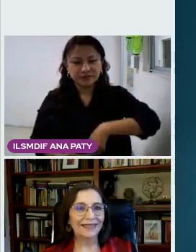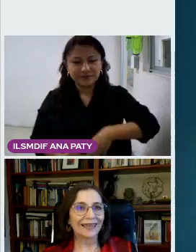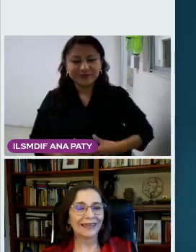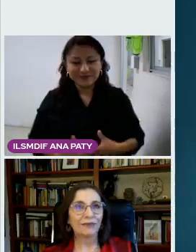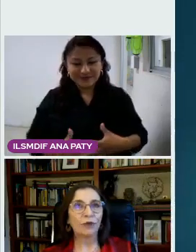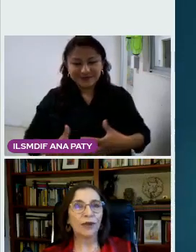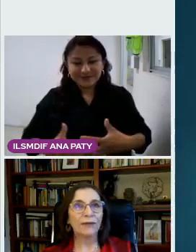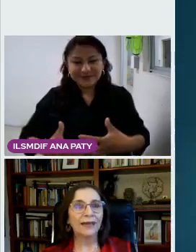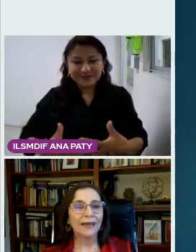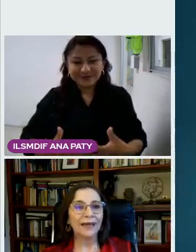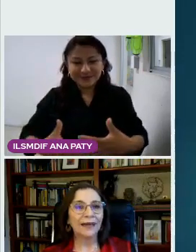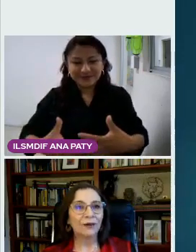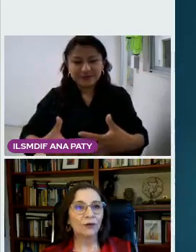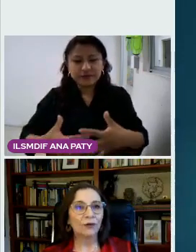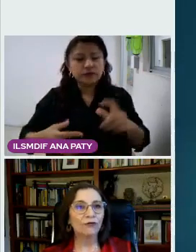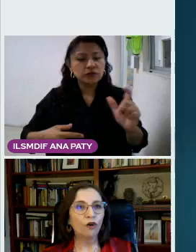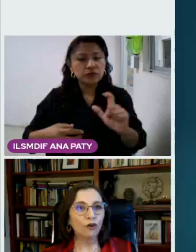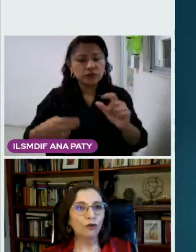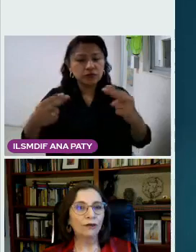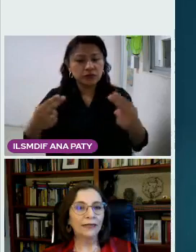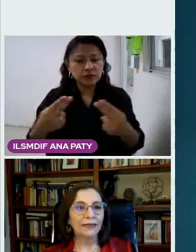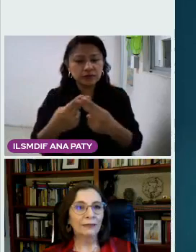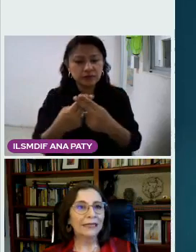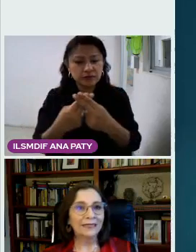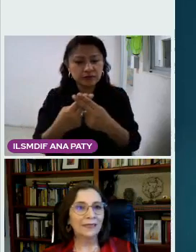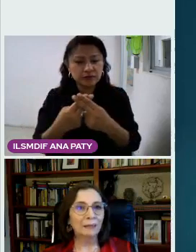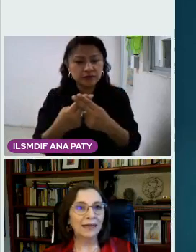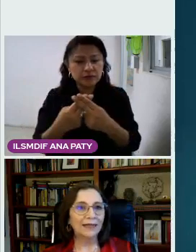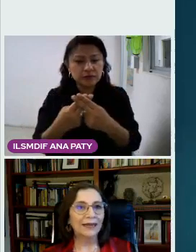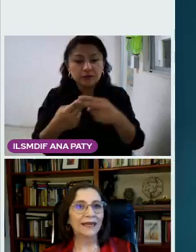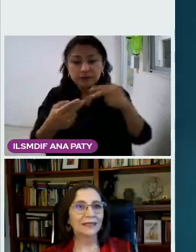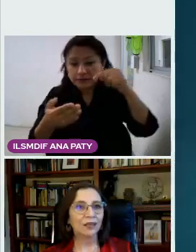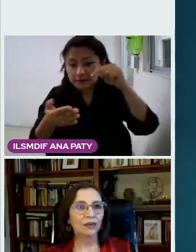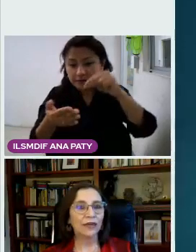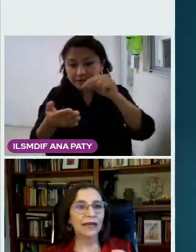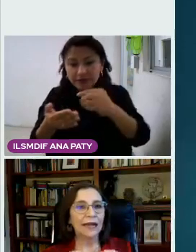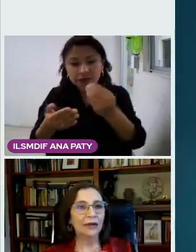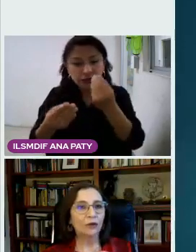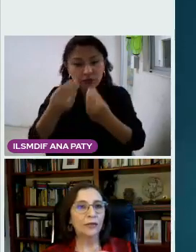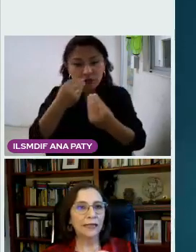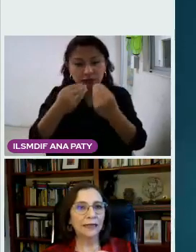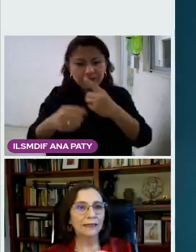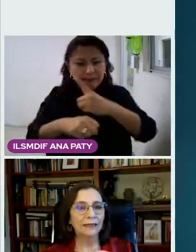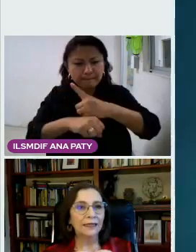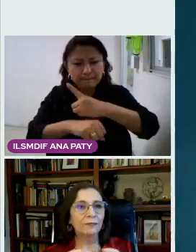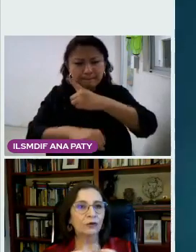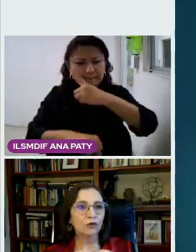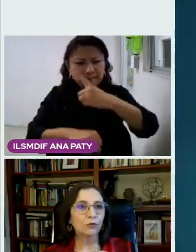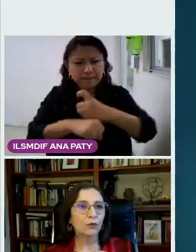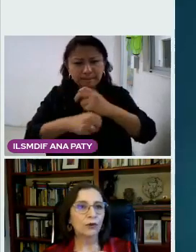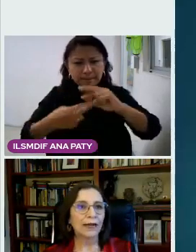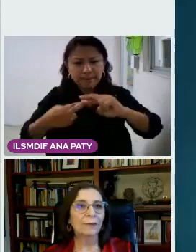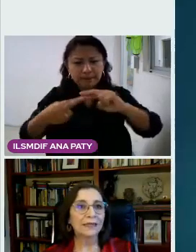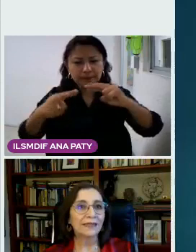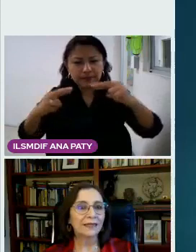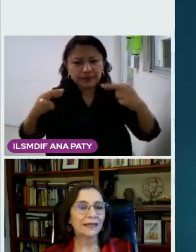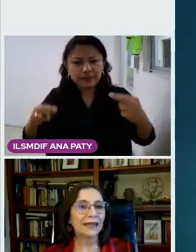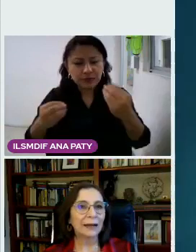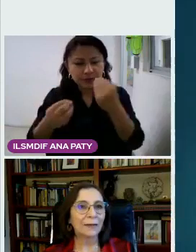aquí nuevamente, es un honor y este es su espacio, seguimos sumando con usted aquí, le manda